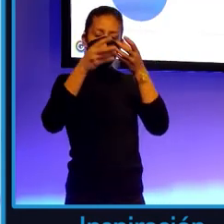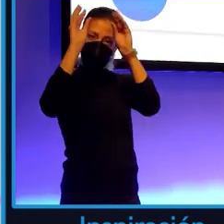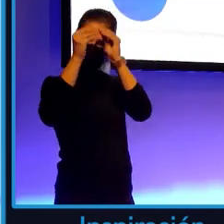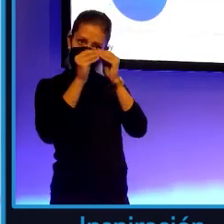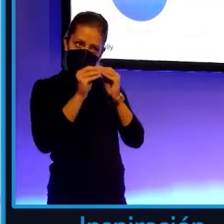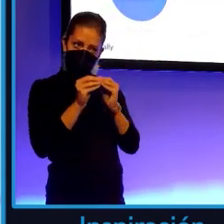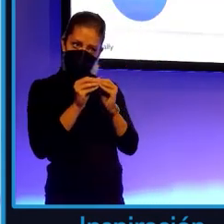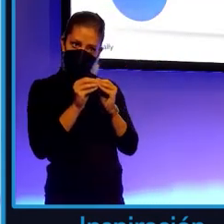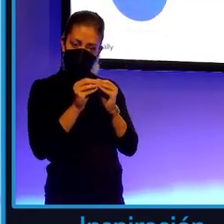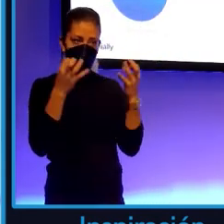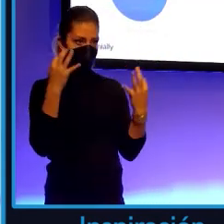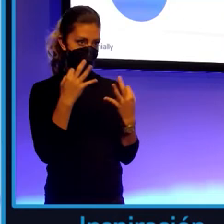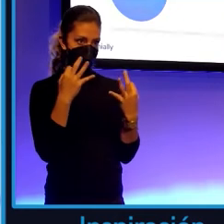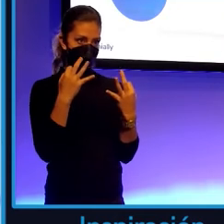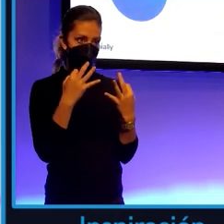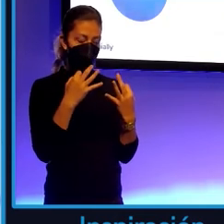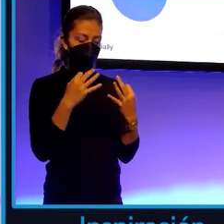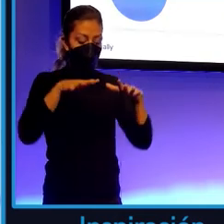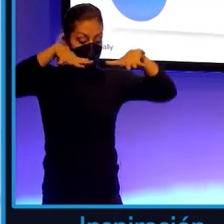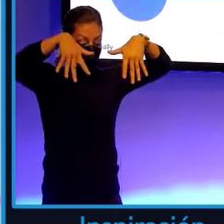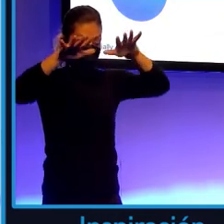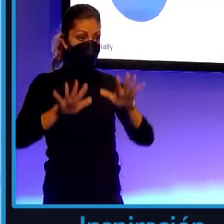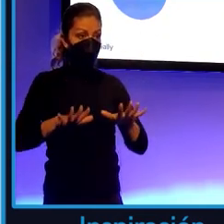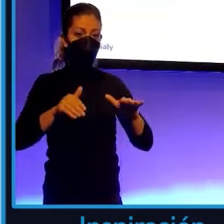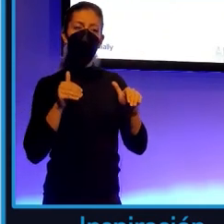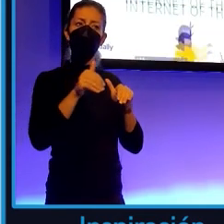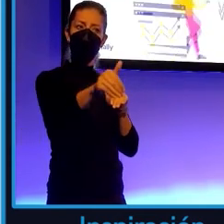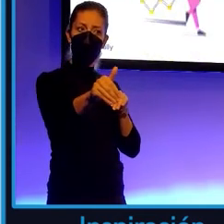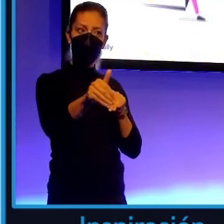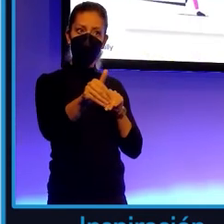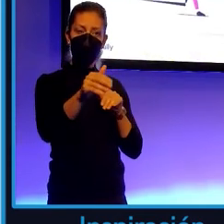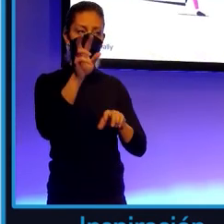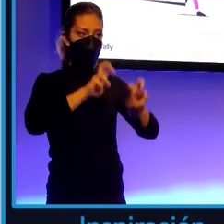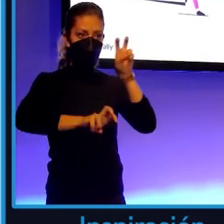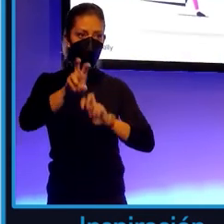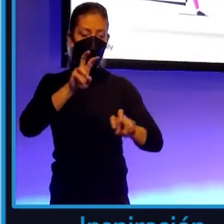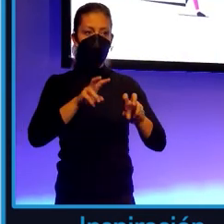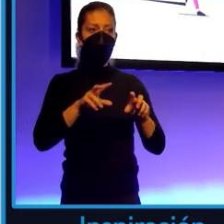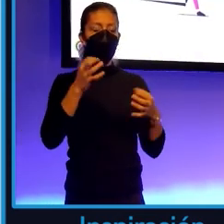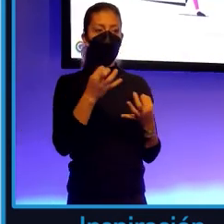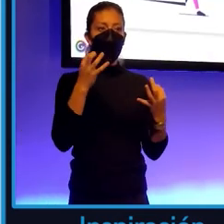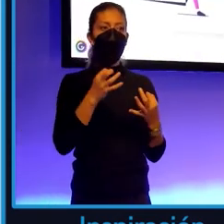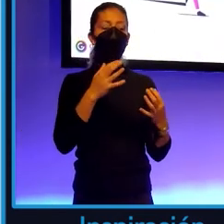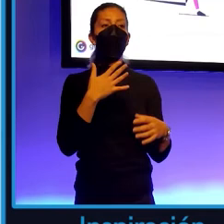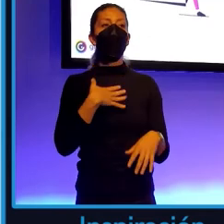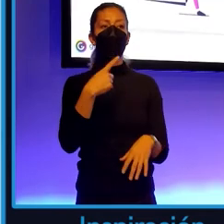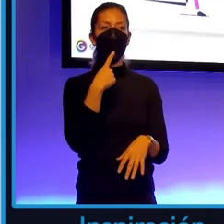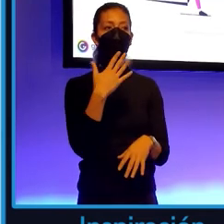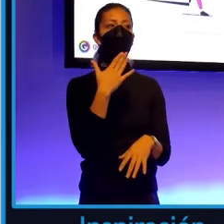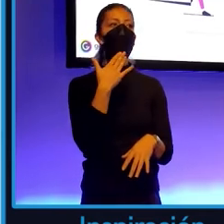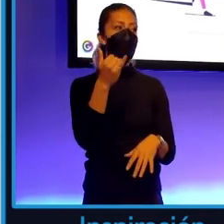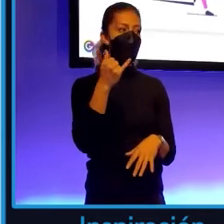cuál puede ser mi presente y mi futuro inmediato y es lo que venimos llamando las habilidades blandas en el día de hoy